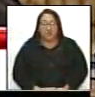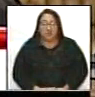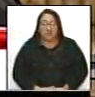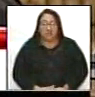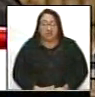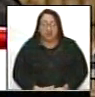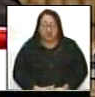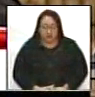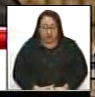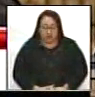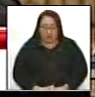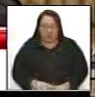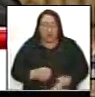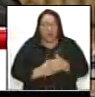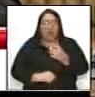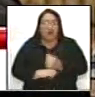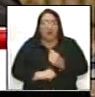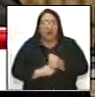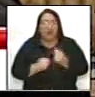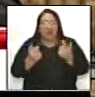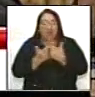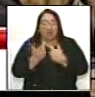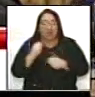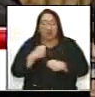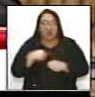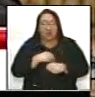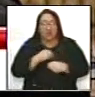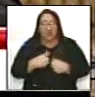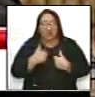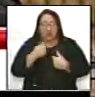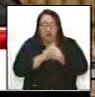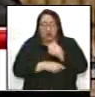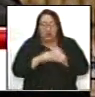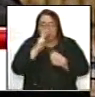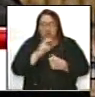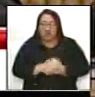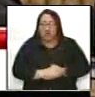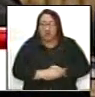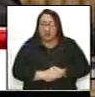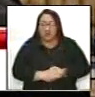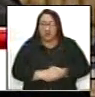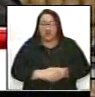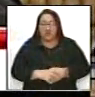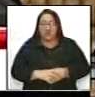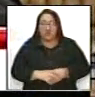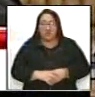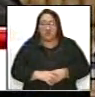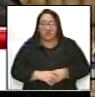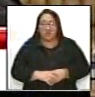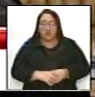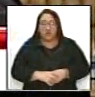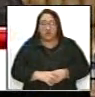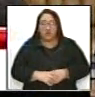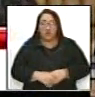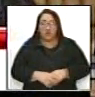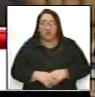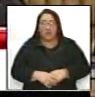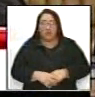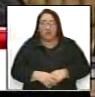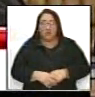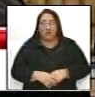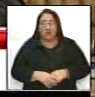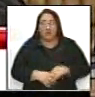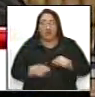que apoyan al terrorismo que hemos vivido en el país, y sí, efectivamente, acá se tiene que dar cuenta, pero sobre